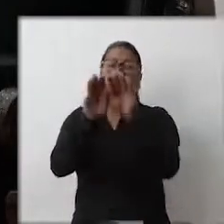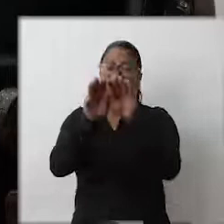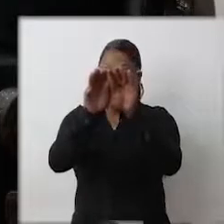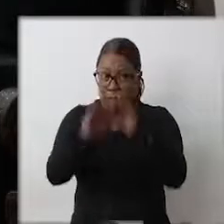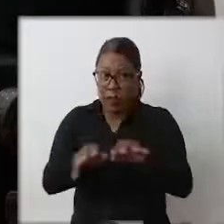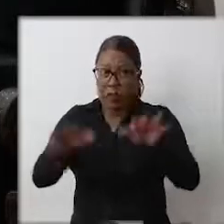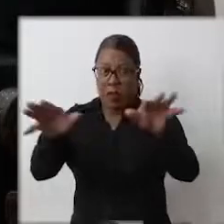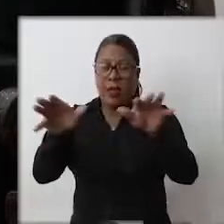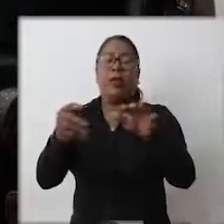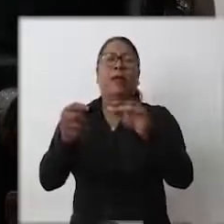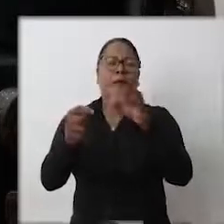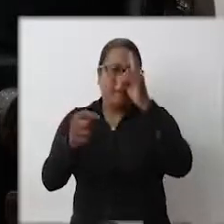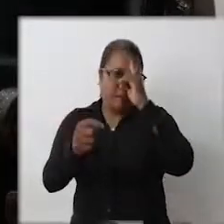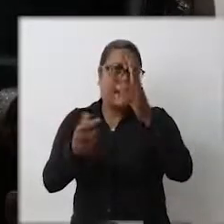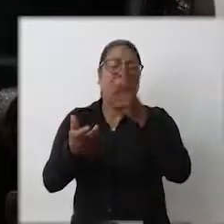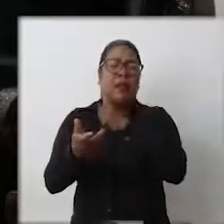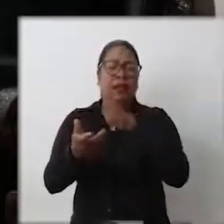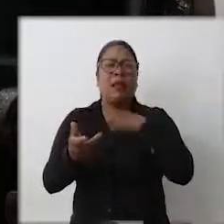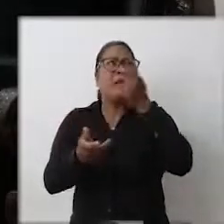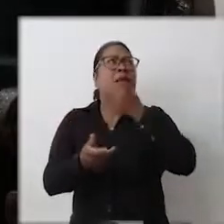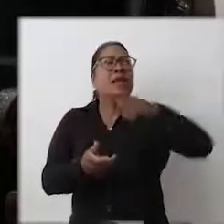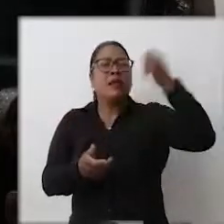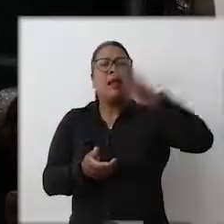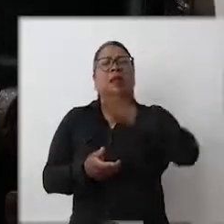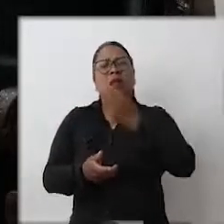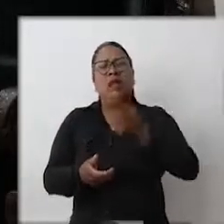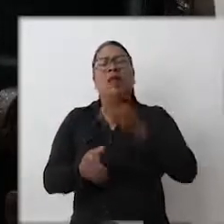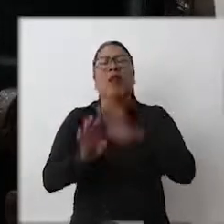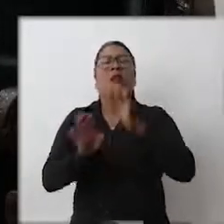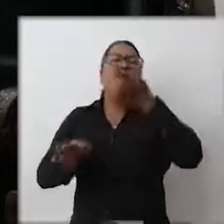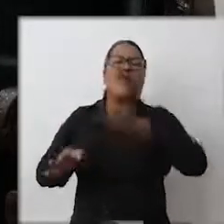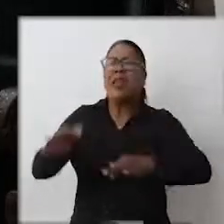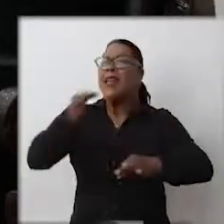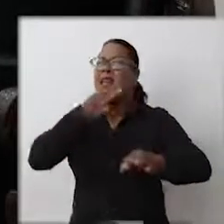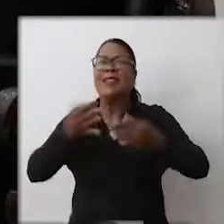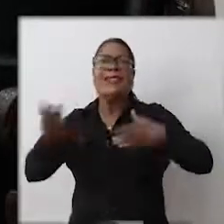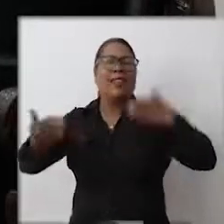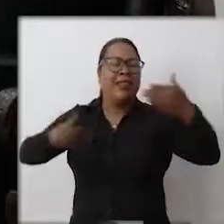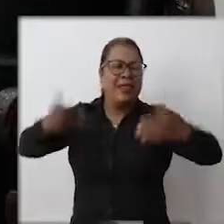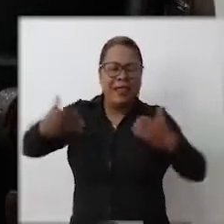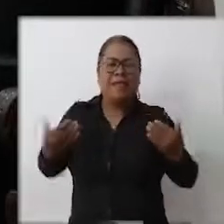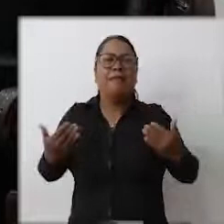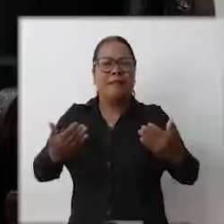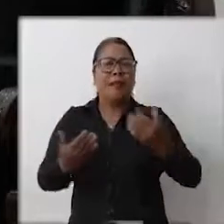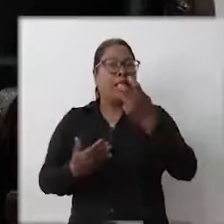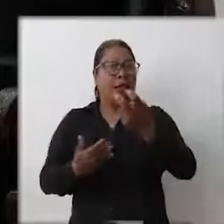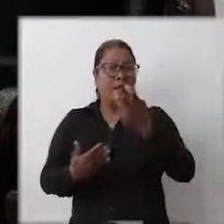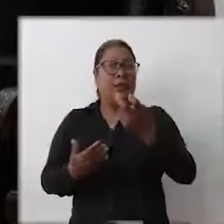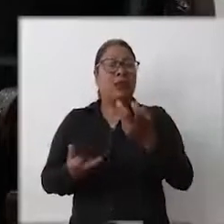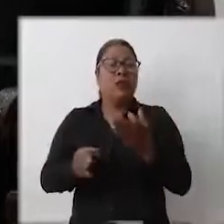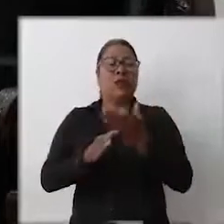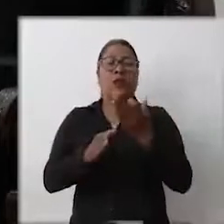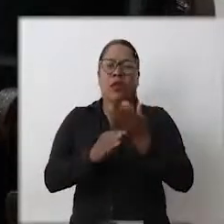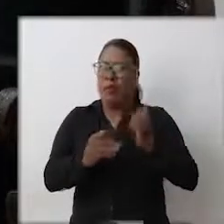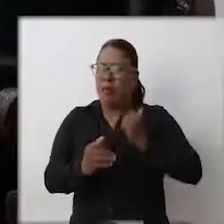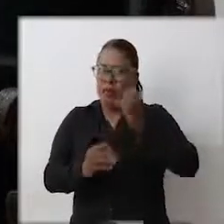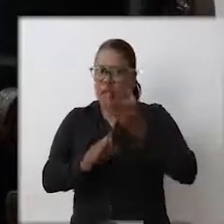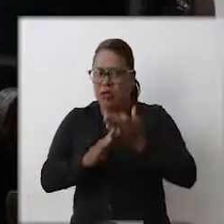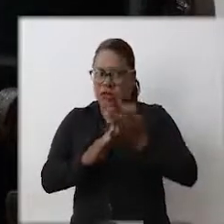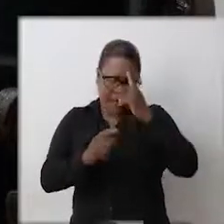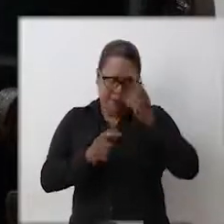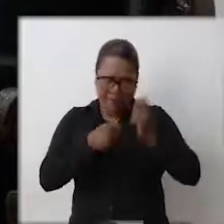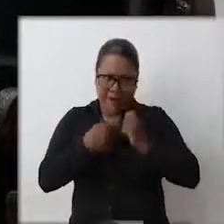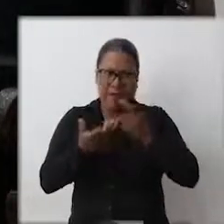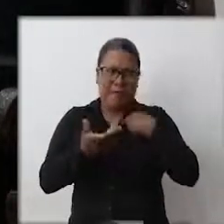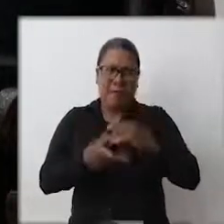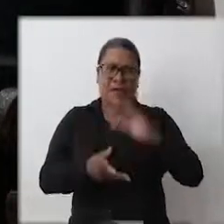los participantes. Aclaro que esto lo resalto porque fue un ejemplo de organización operativa,